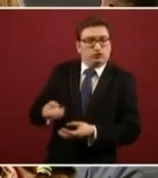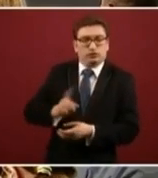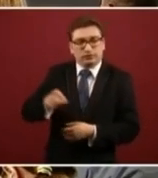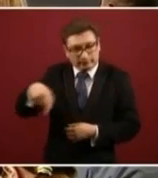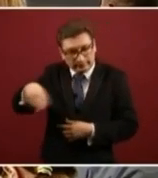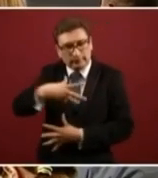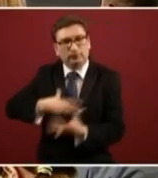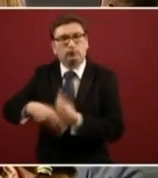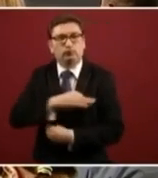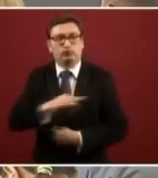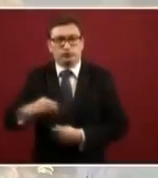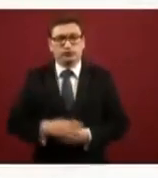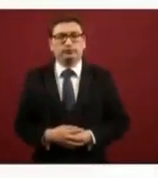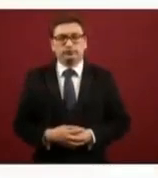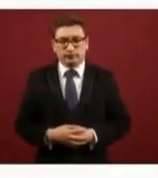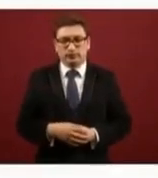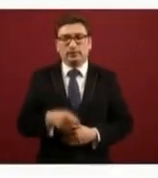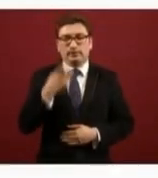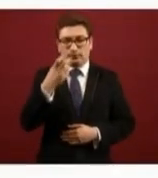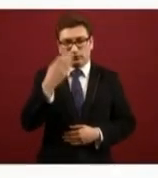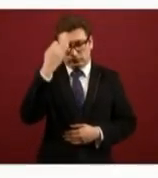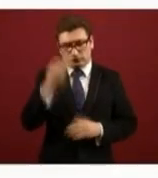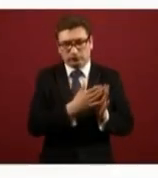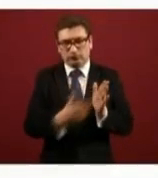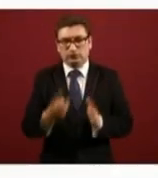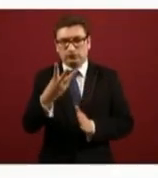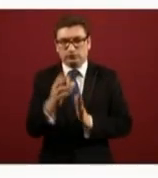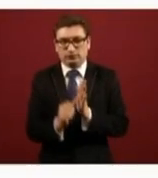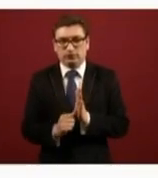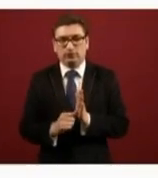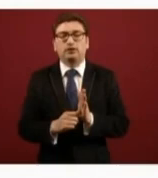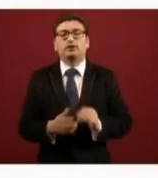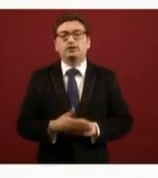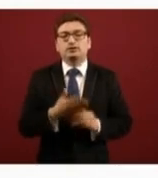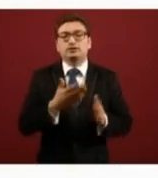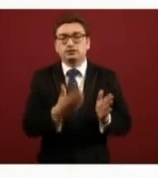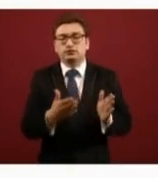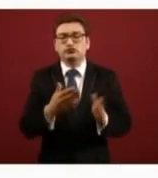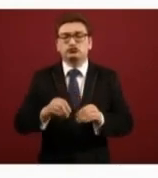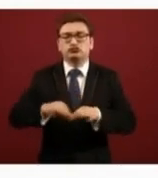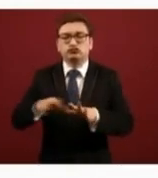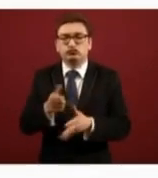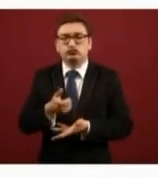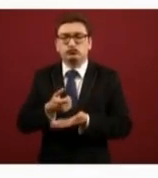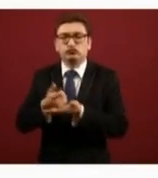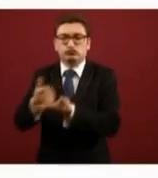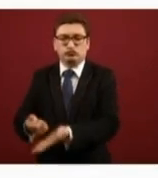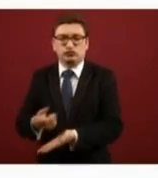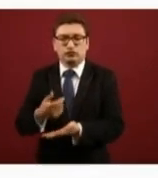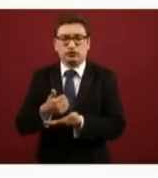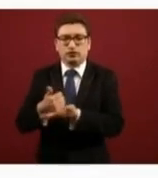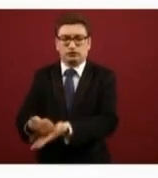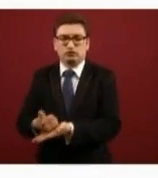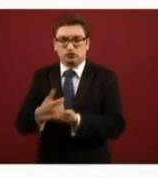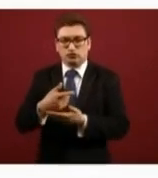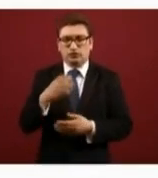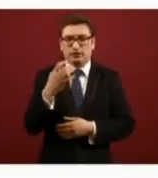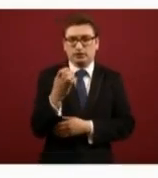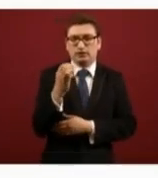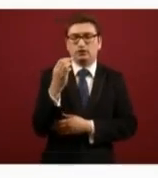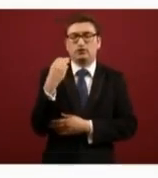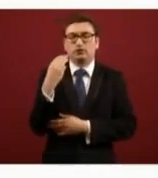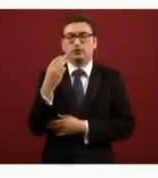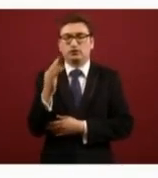estamos mostrando cómo en el primer trimestre se comportó la dispersión a favor de productores en enero, febrero y